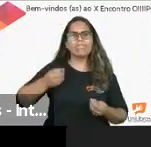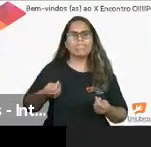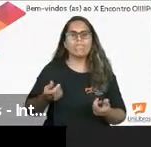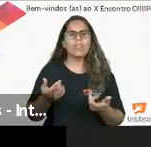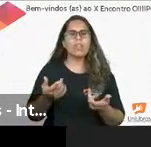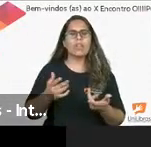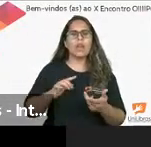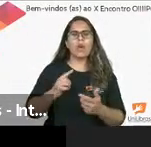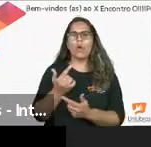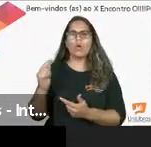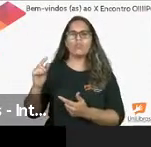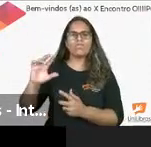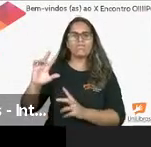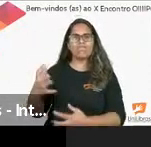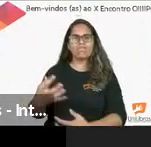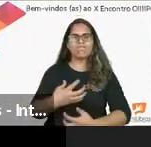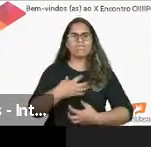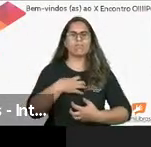actor.